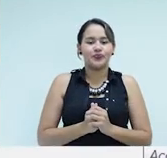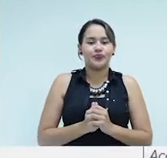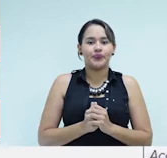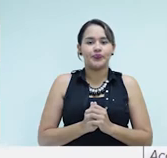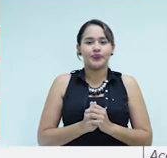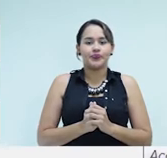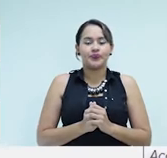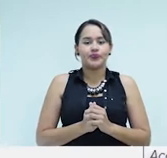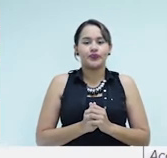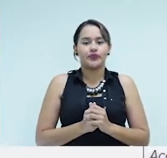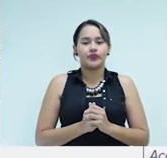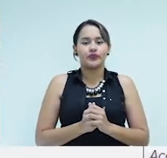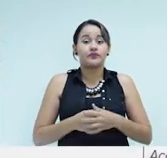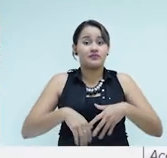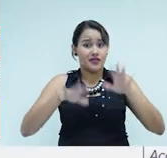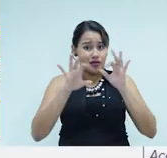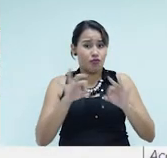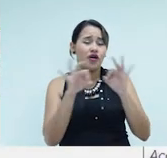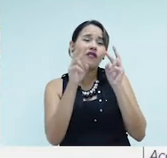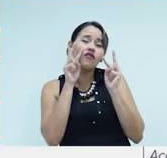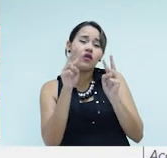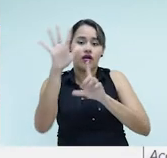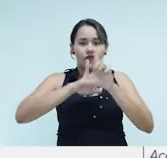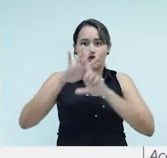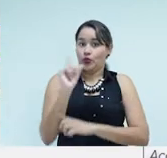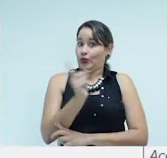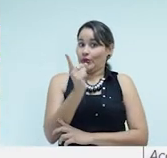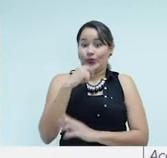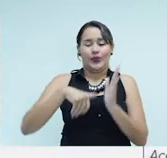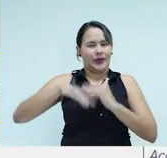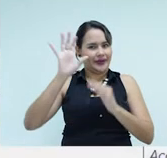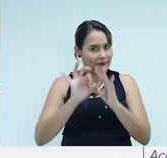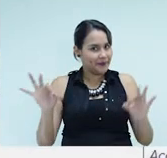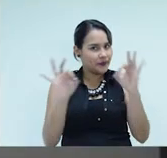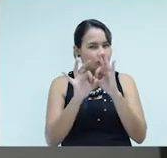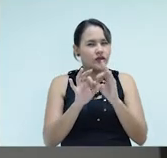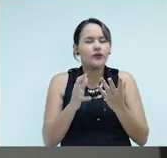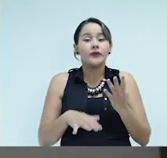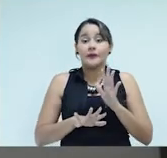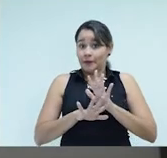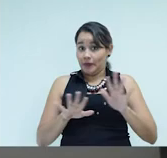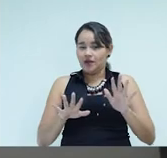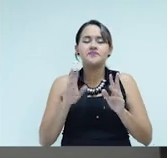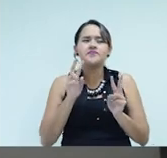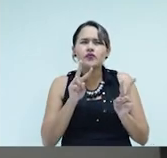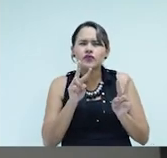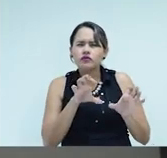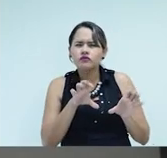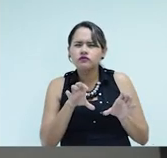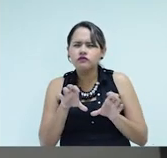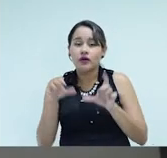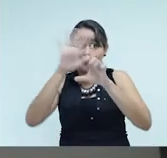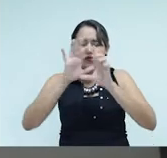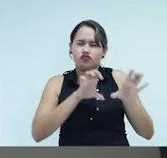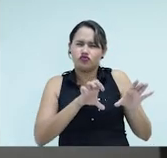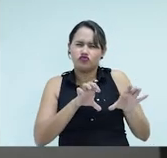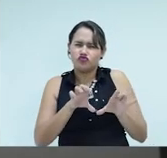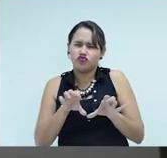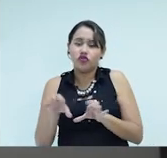normal y le estoy dando la explicación de cómo se dicen las recetas en forma imperativa, presente simple y la voz